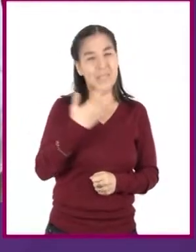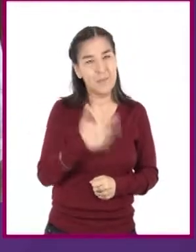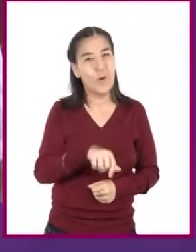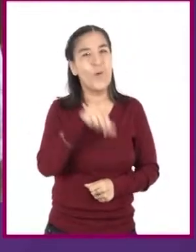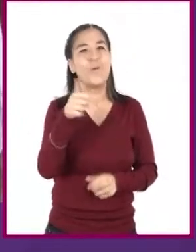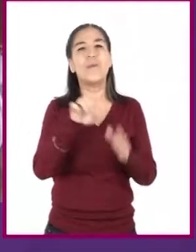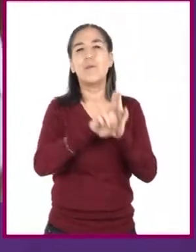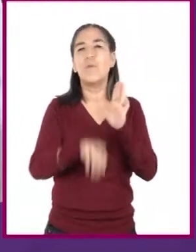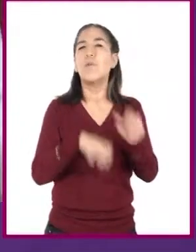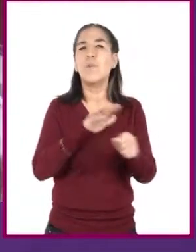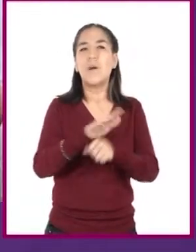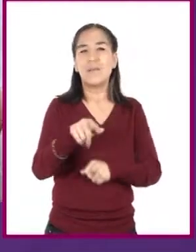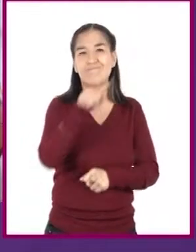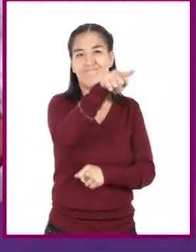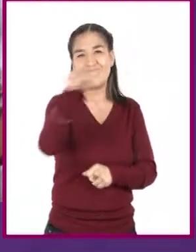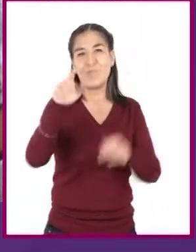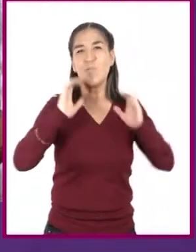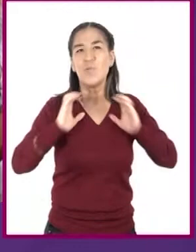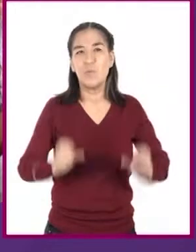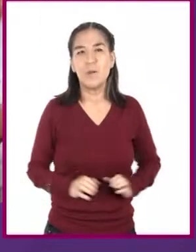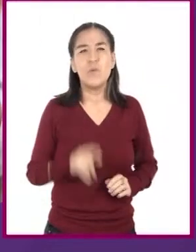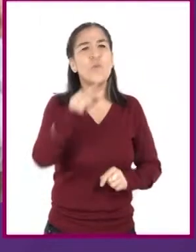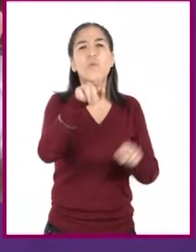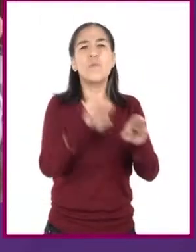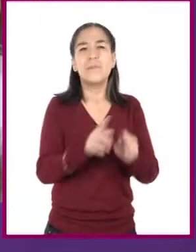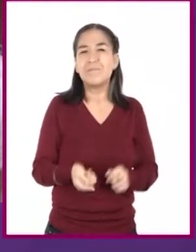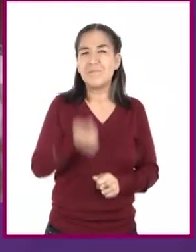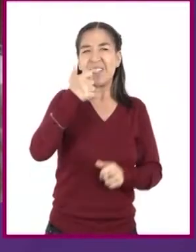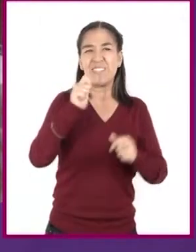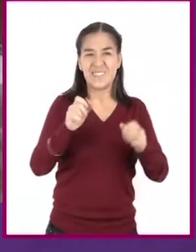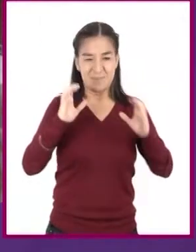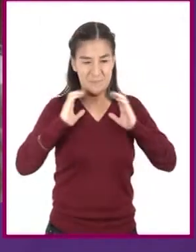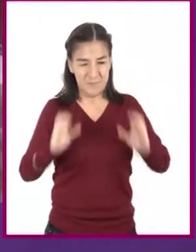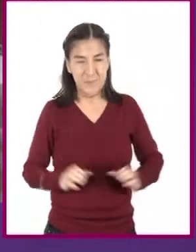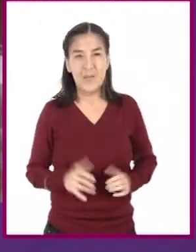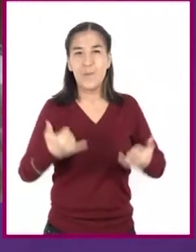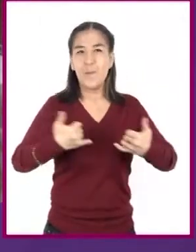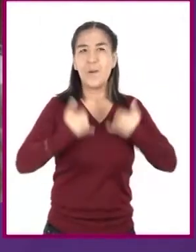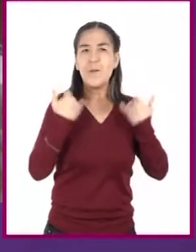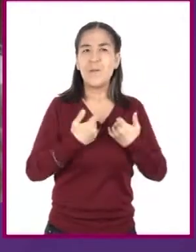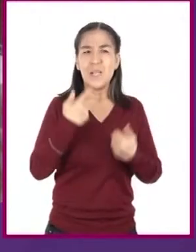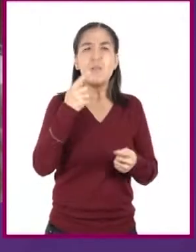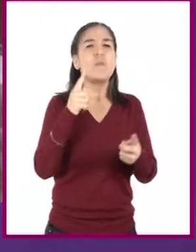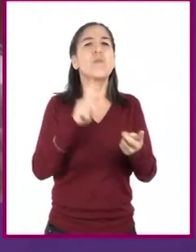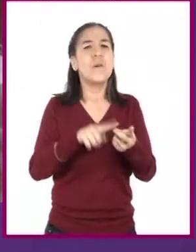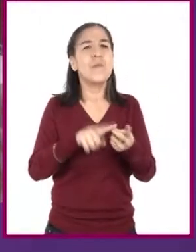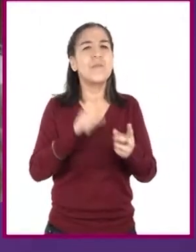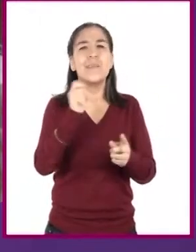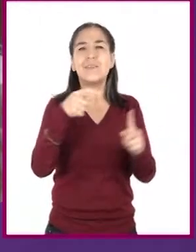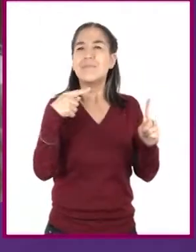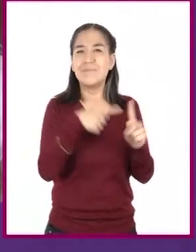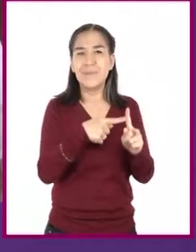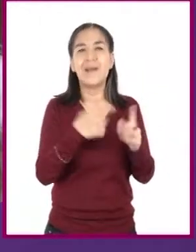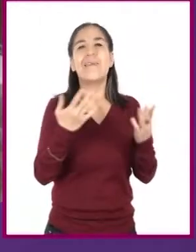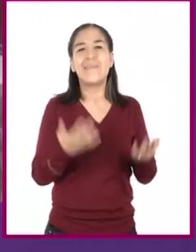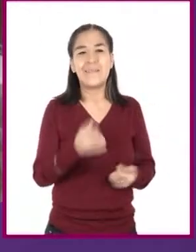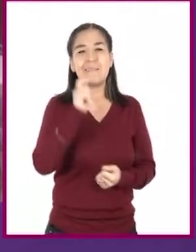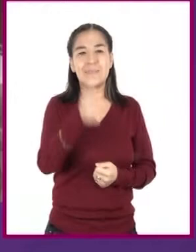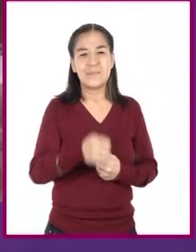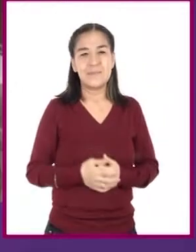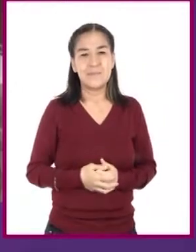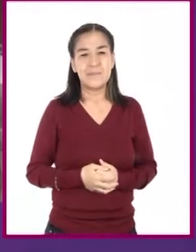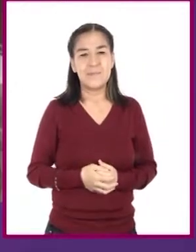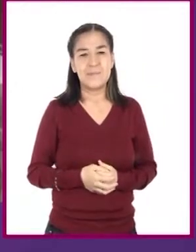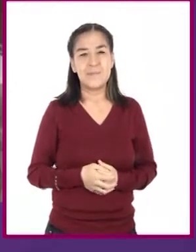más concreto, tu cuerpo. El comienzo del periodo juvenil está marcado justo por el momento cuyo